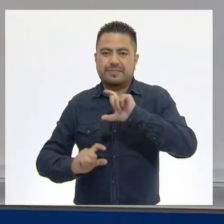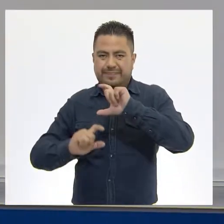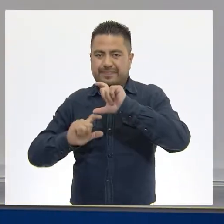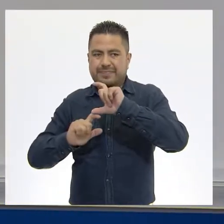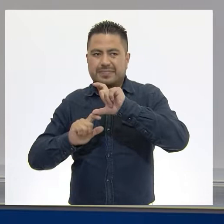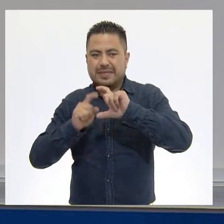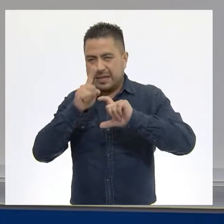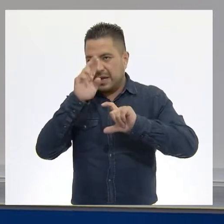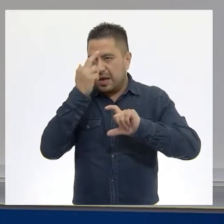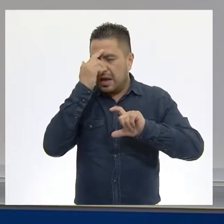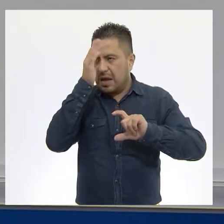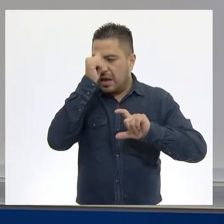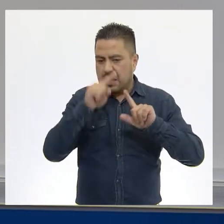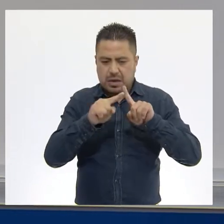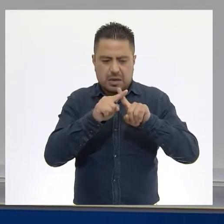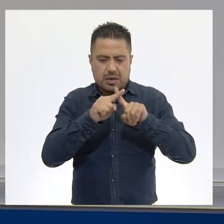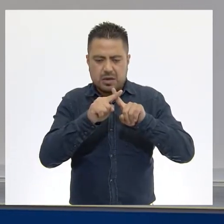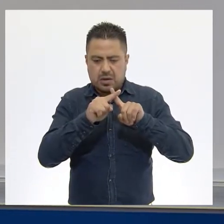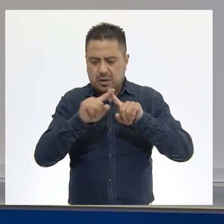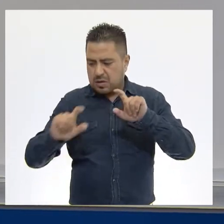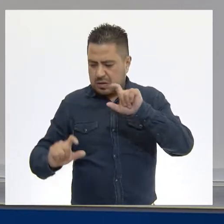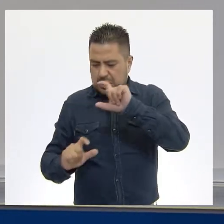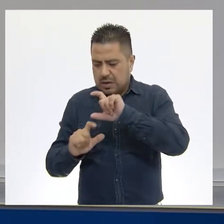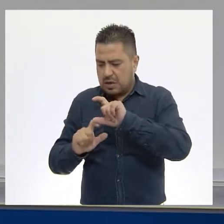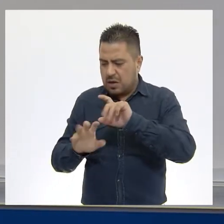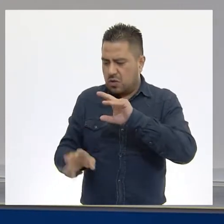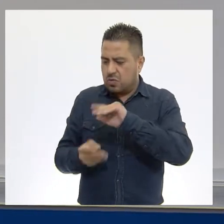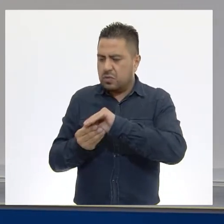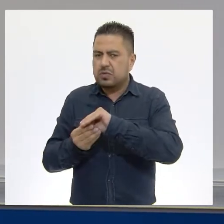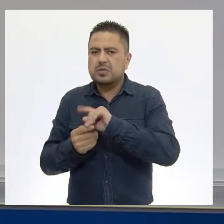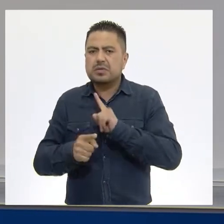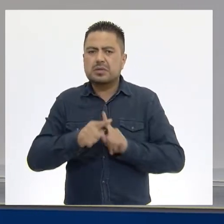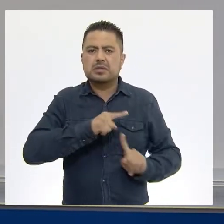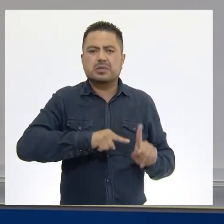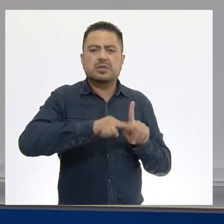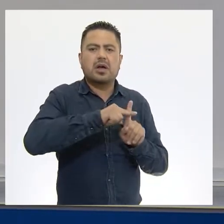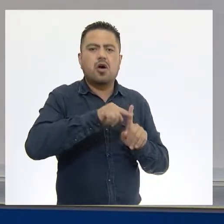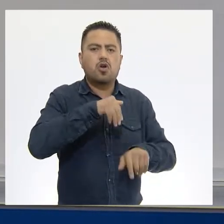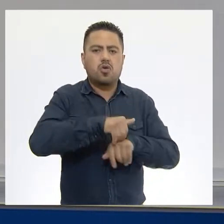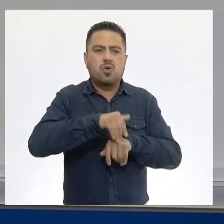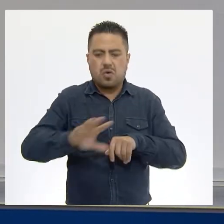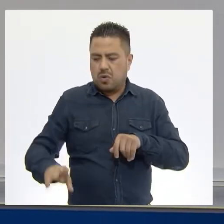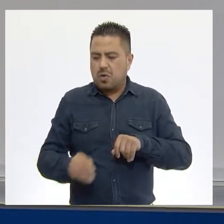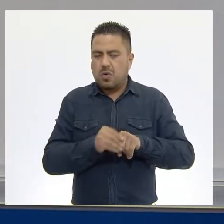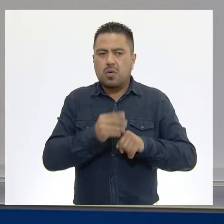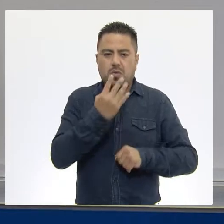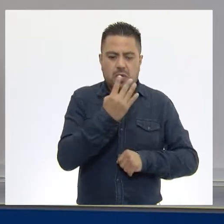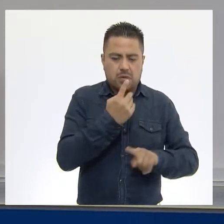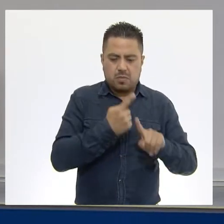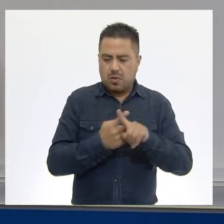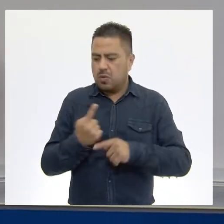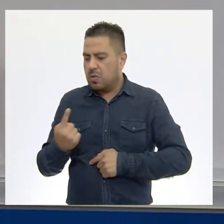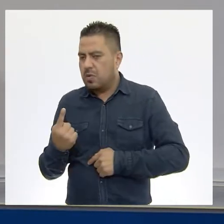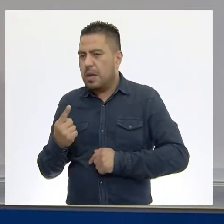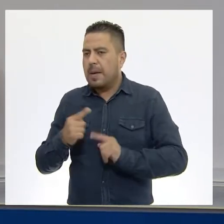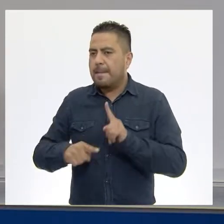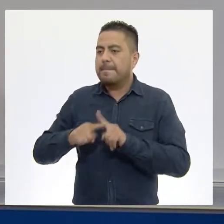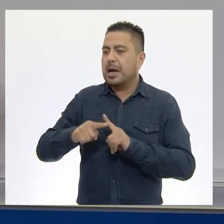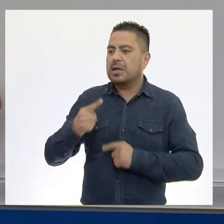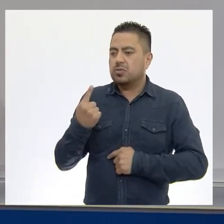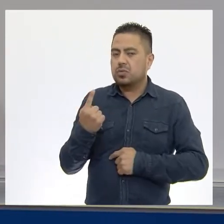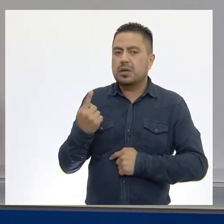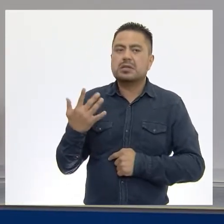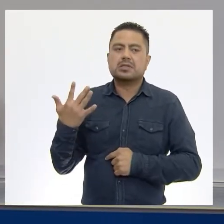multiplicábamos el denominador por el entero y le sumábamos el numerador. Entonces, 4 por 1, 4, más 1.